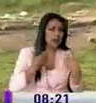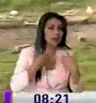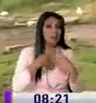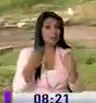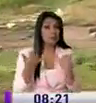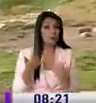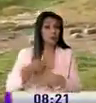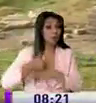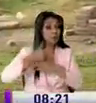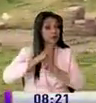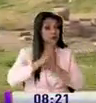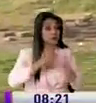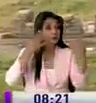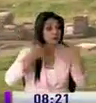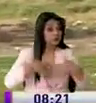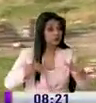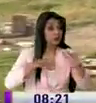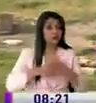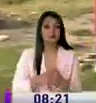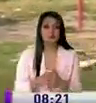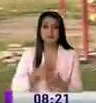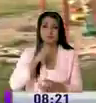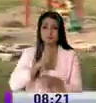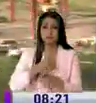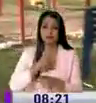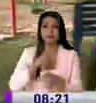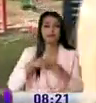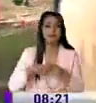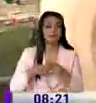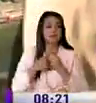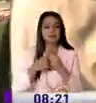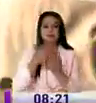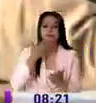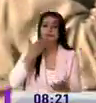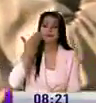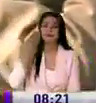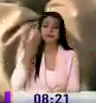han respondido y hoy inician los trabajos? No, como dije al comienzo, muchísimas gracias